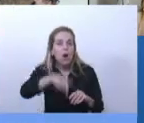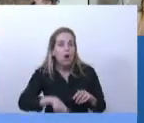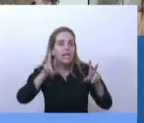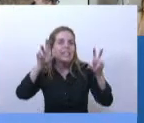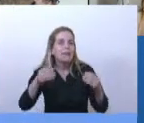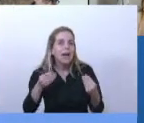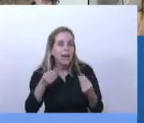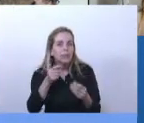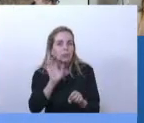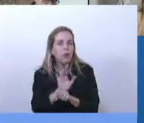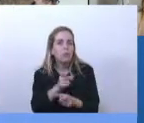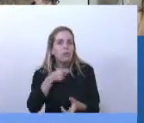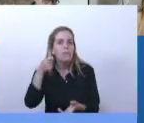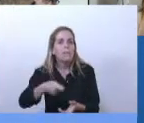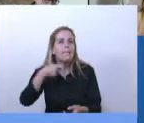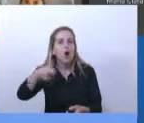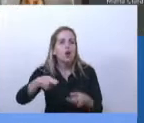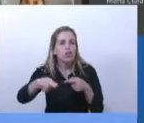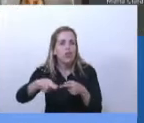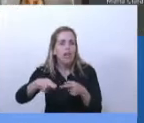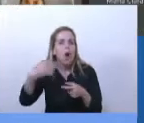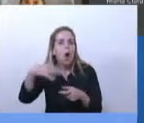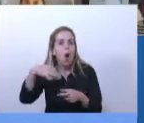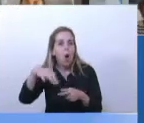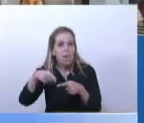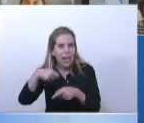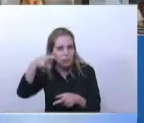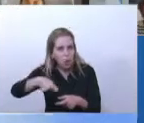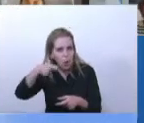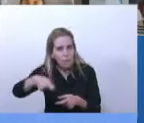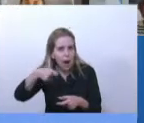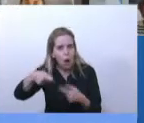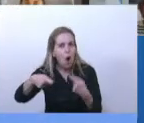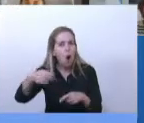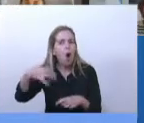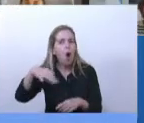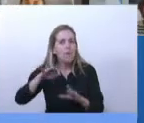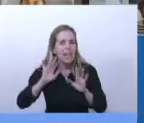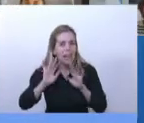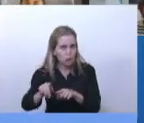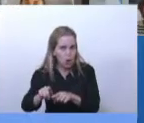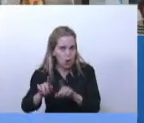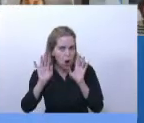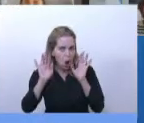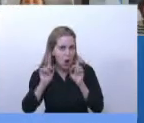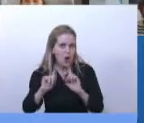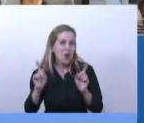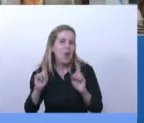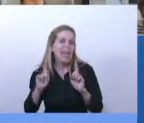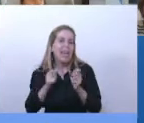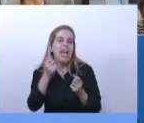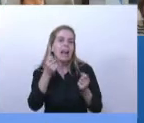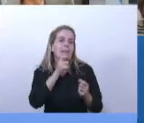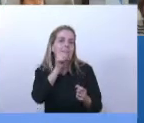aporte obligatorio y como les decía que no no desincentiva el uso ni